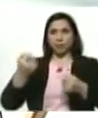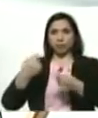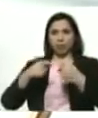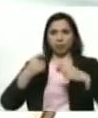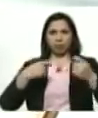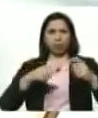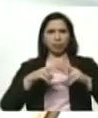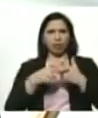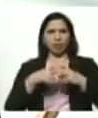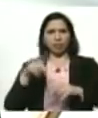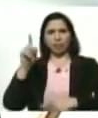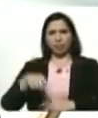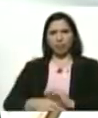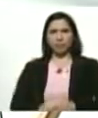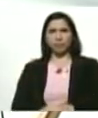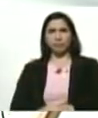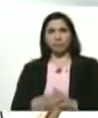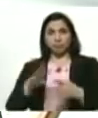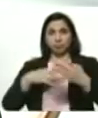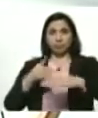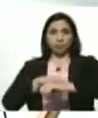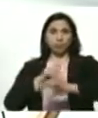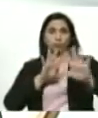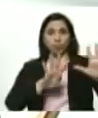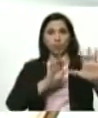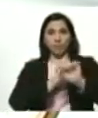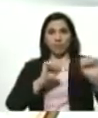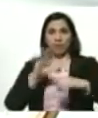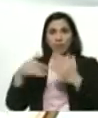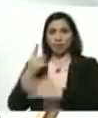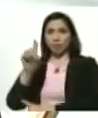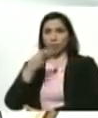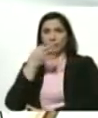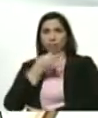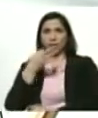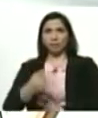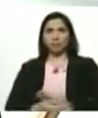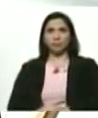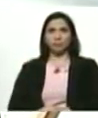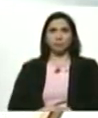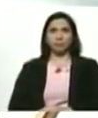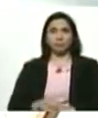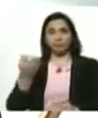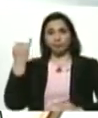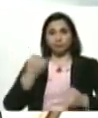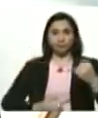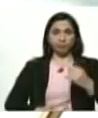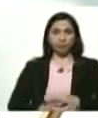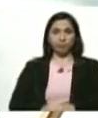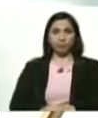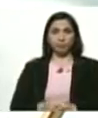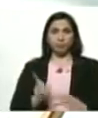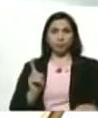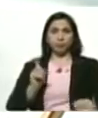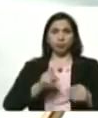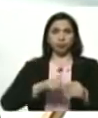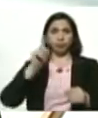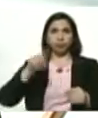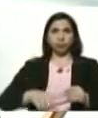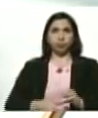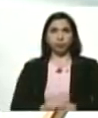que estarán comprendidos en la franja horaria de 9 de la mañana a una de la tarde y finalmente se incorpora también